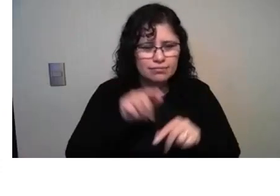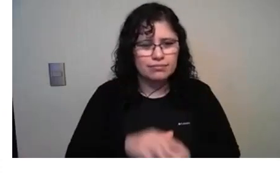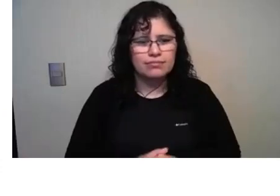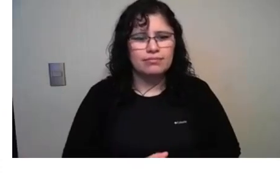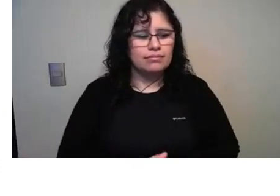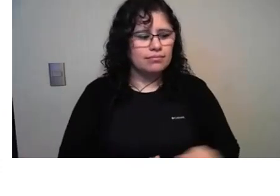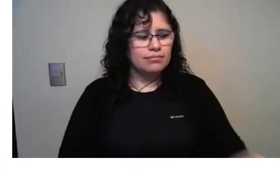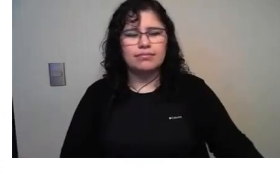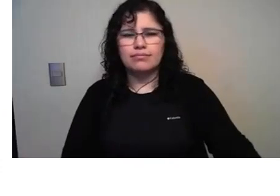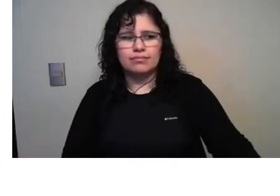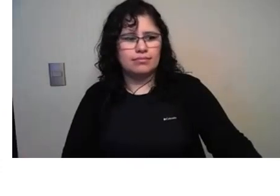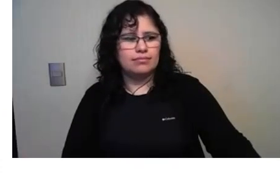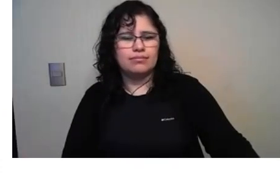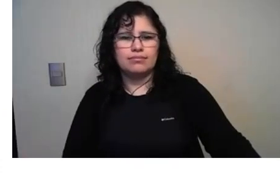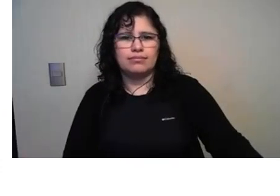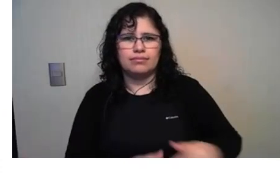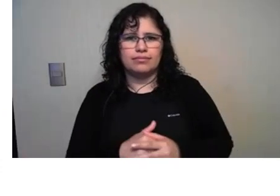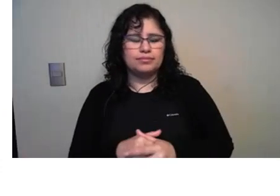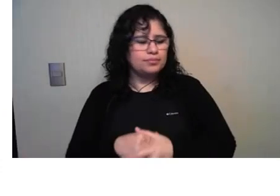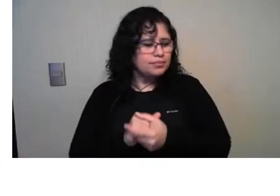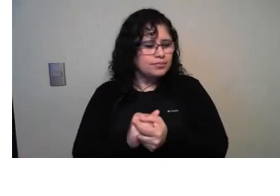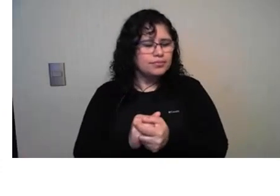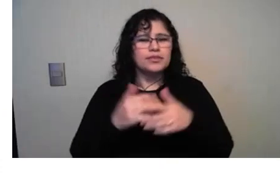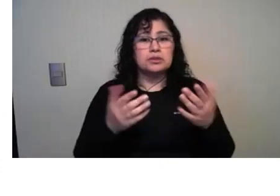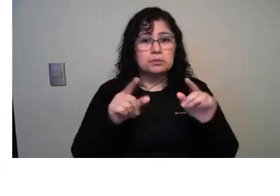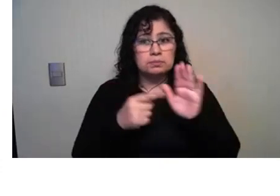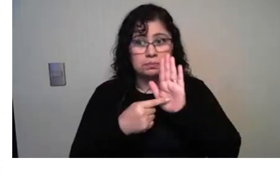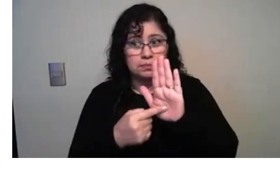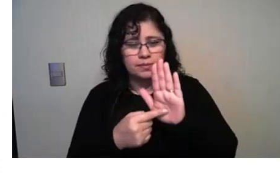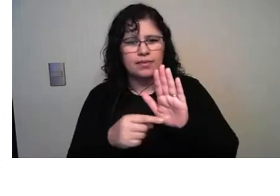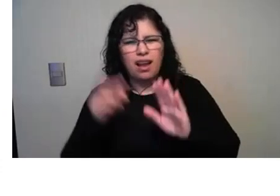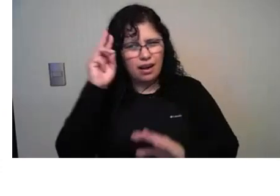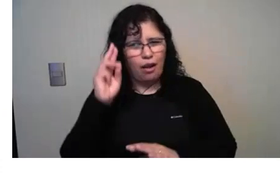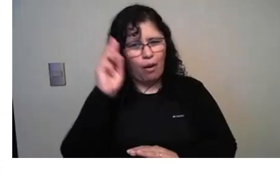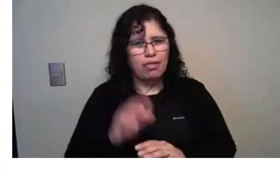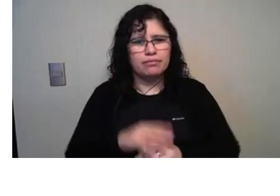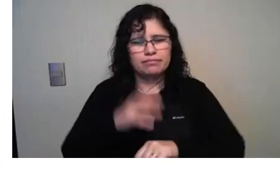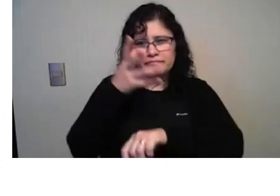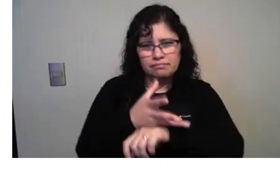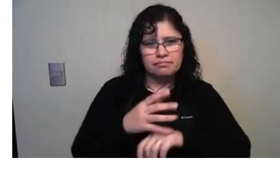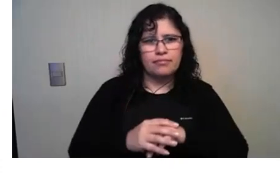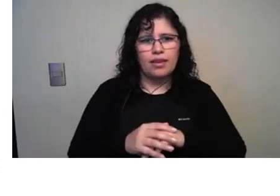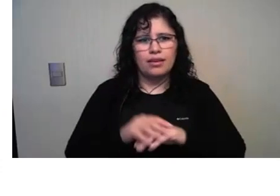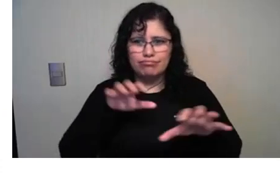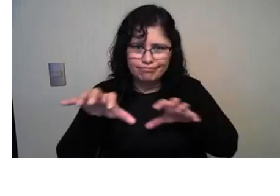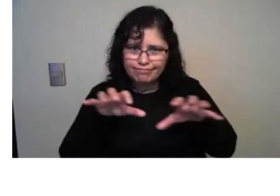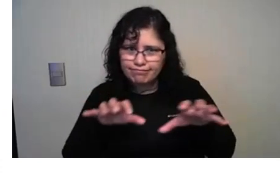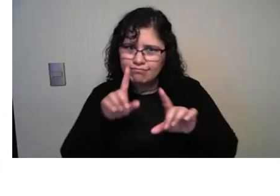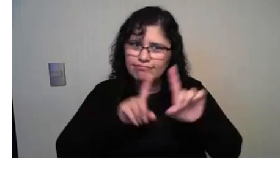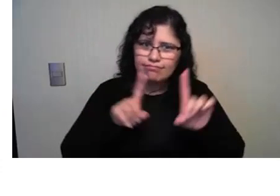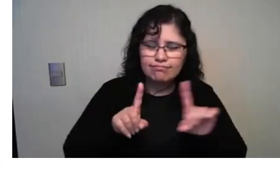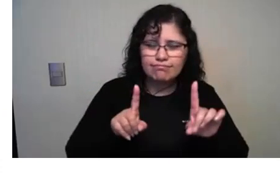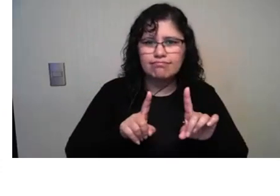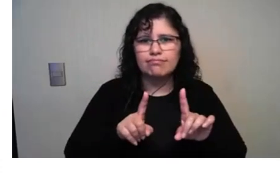de esta imagen. Recuerden entonces que tenemos elementos que se